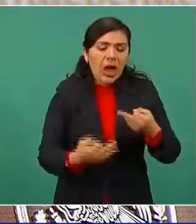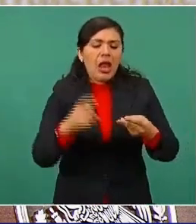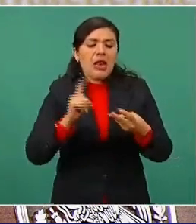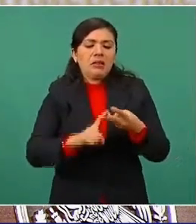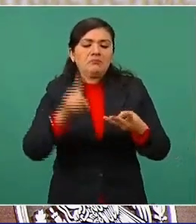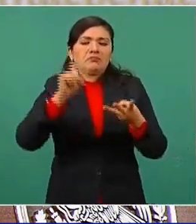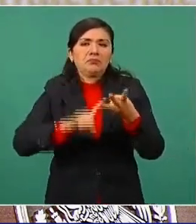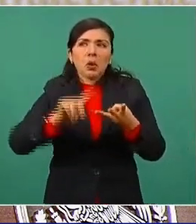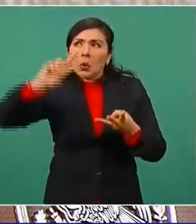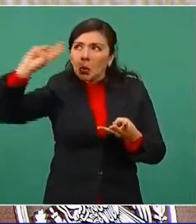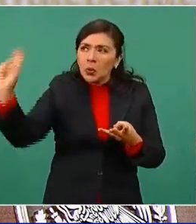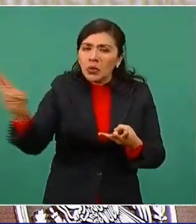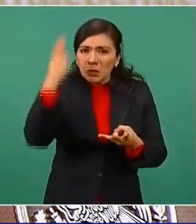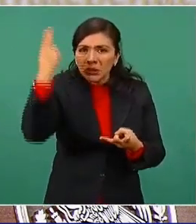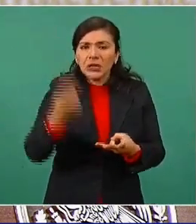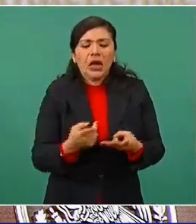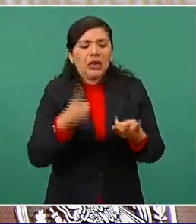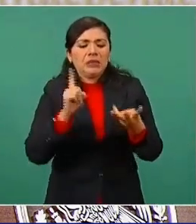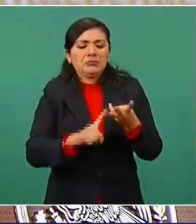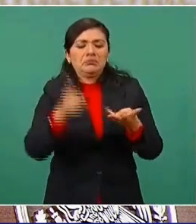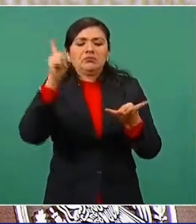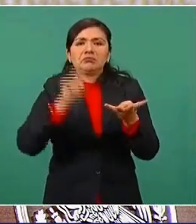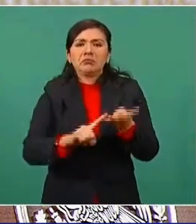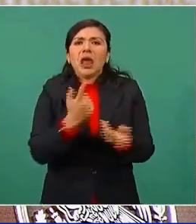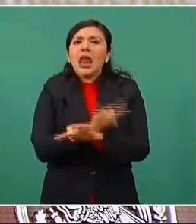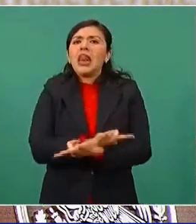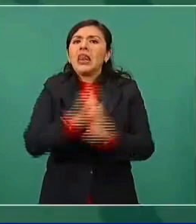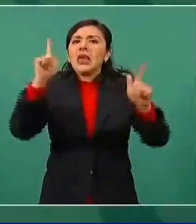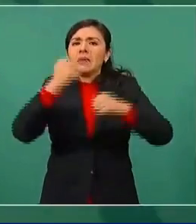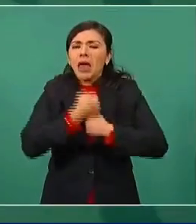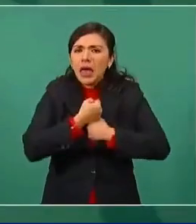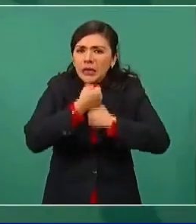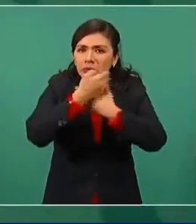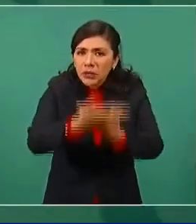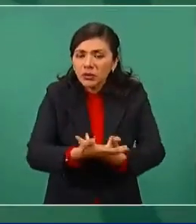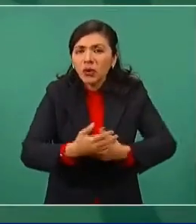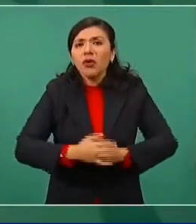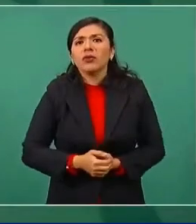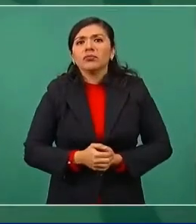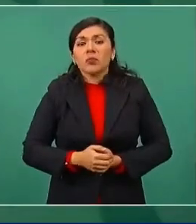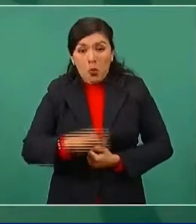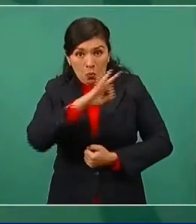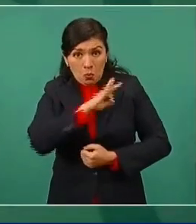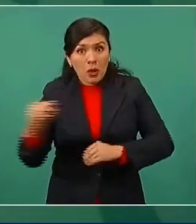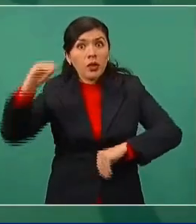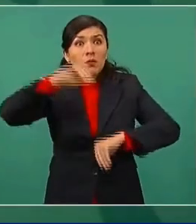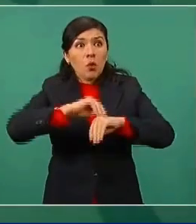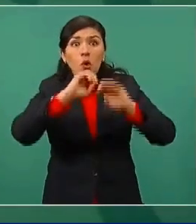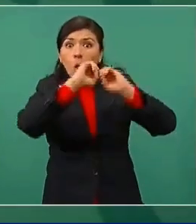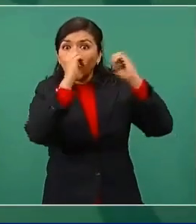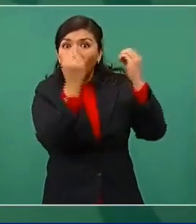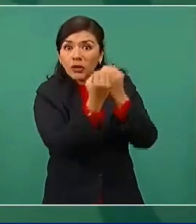de expresión, en que se puedan crear organizaciones financiadas